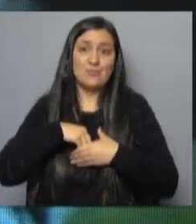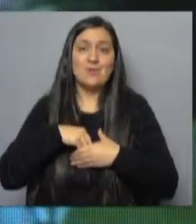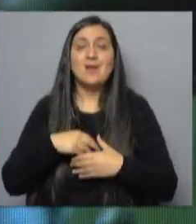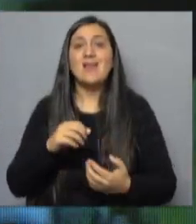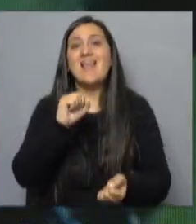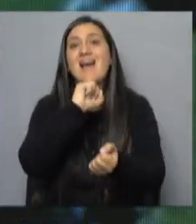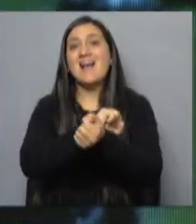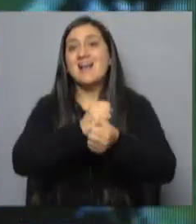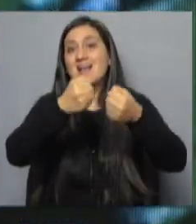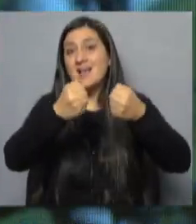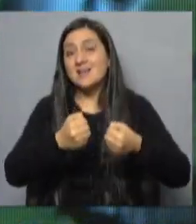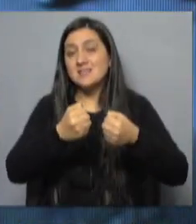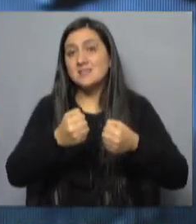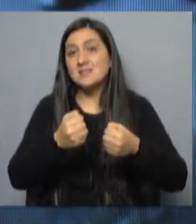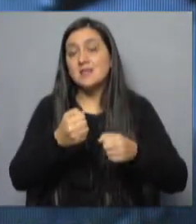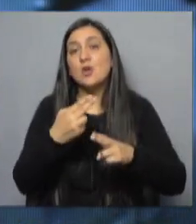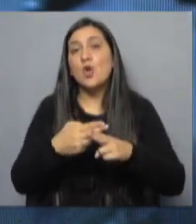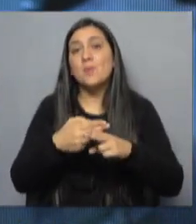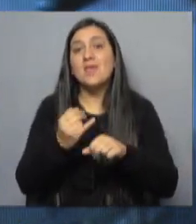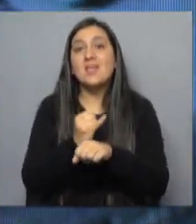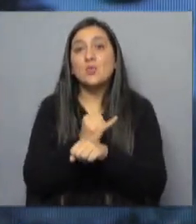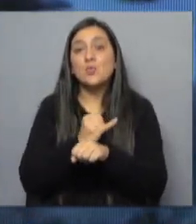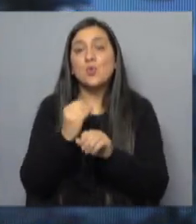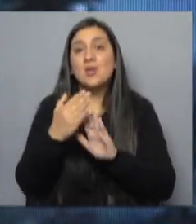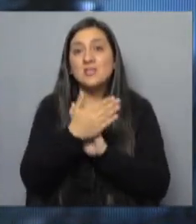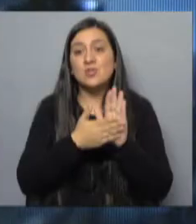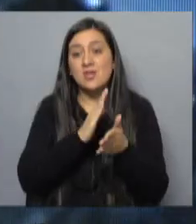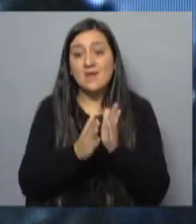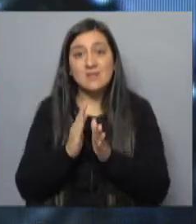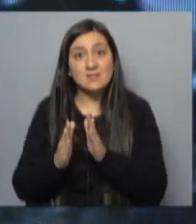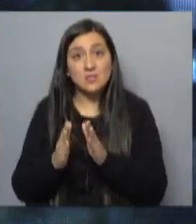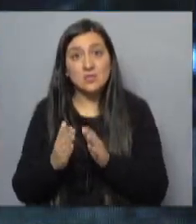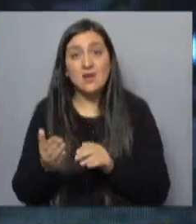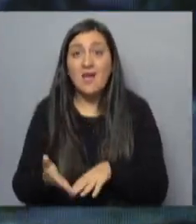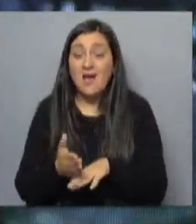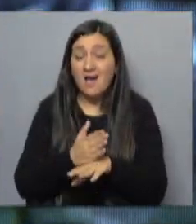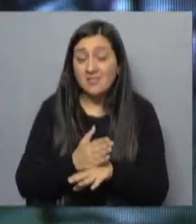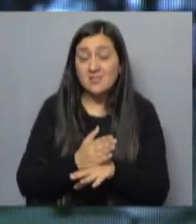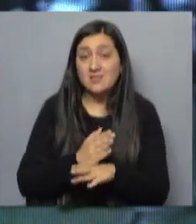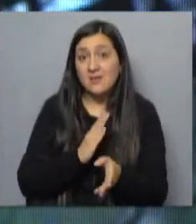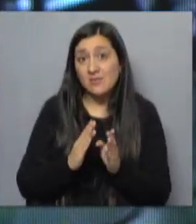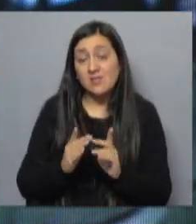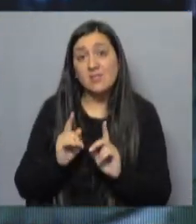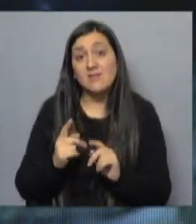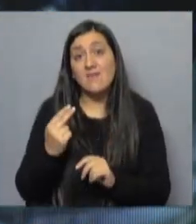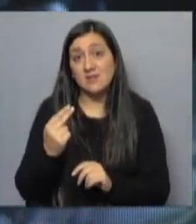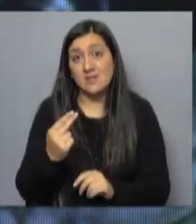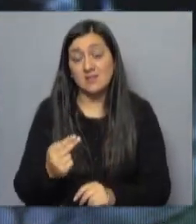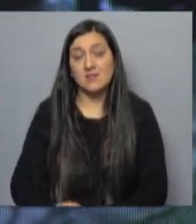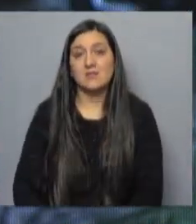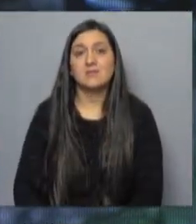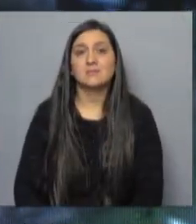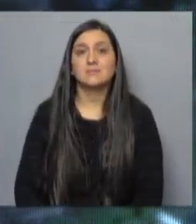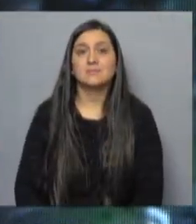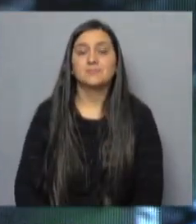La cárcel se llama Instituto Nacional de Rehabilitación. Antes de rehabilitarte, tienen que habilitarte. Entonces creo que parte desde adentro. Yo lo